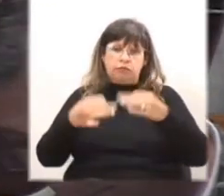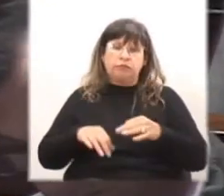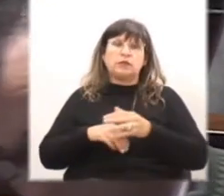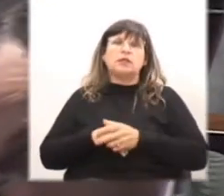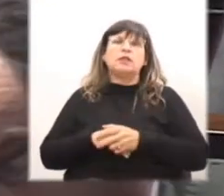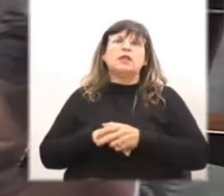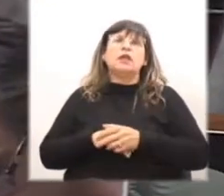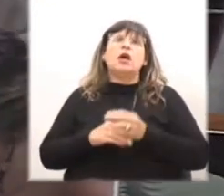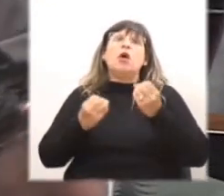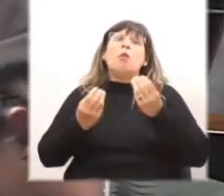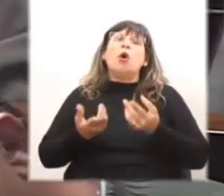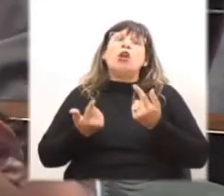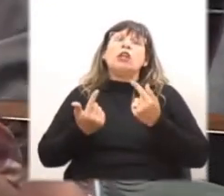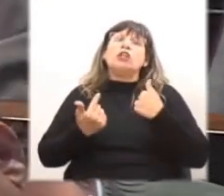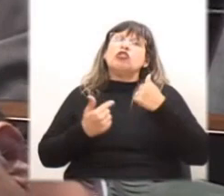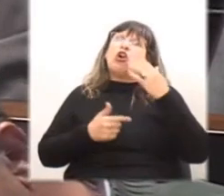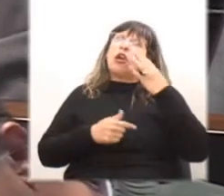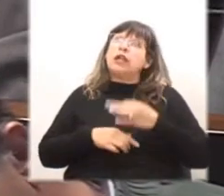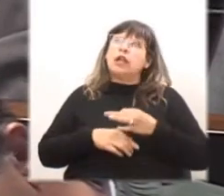Porque creo